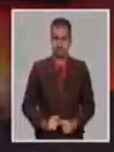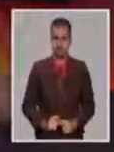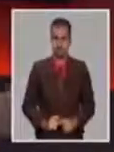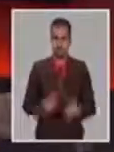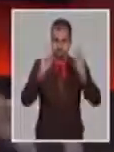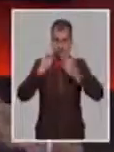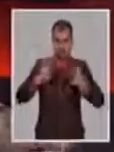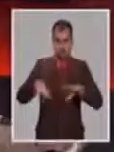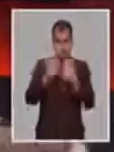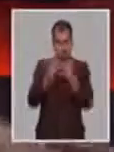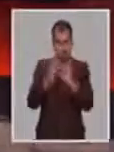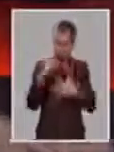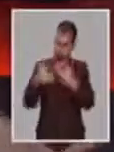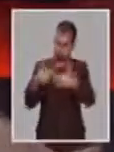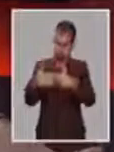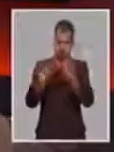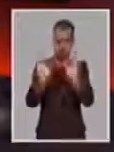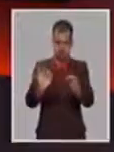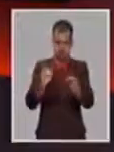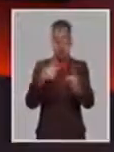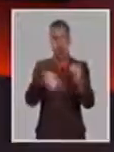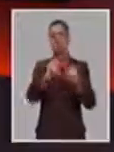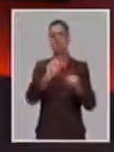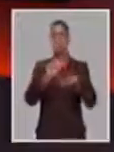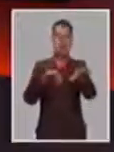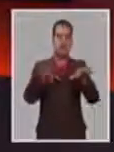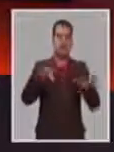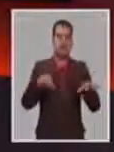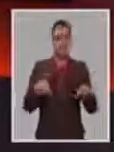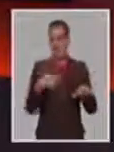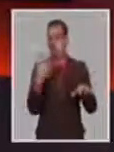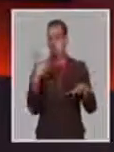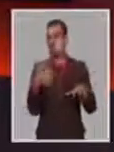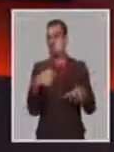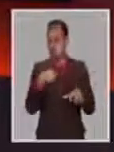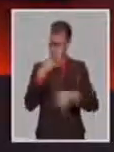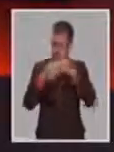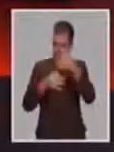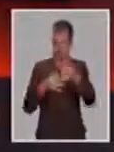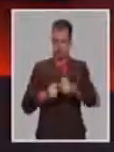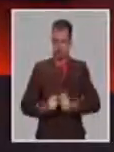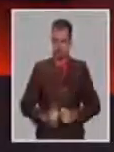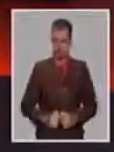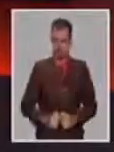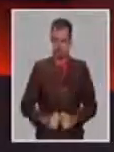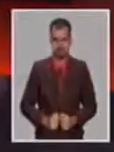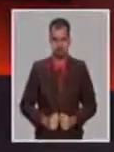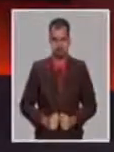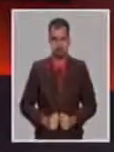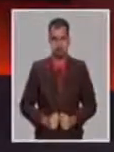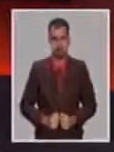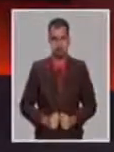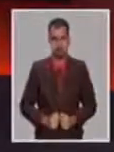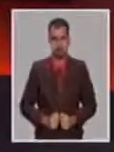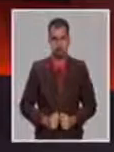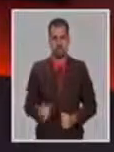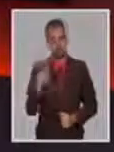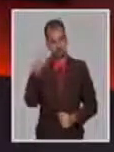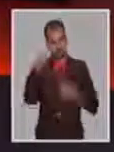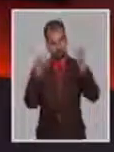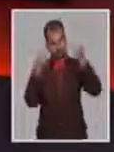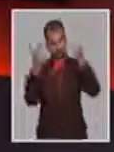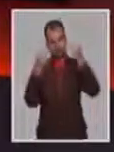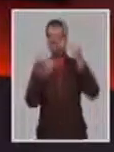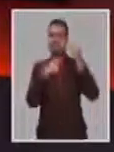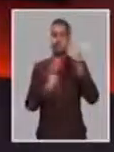continuar desarrollándose en los nuevos sitios que ahora me voy a referir. Y bueno, no vamos a dejar de evaluar si es posible con